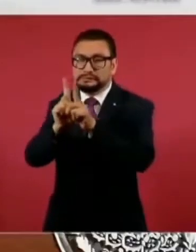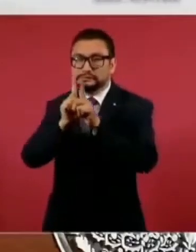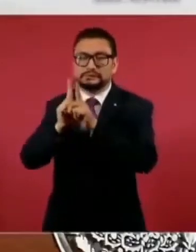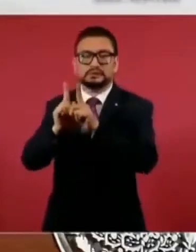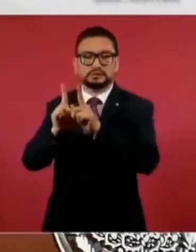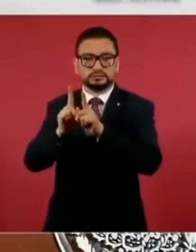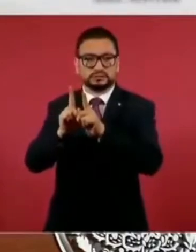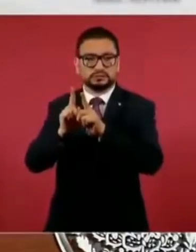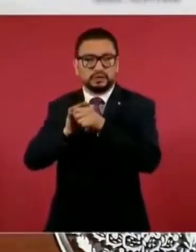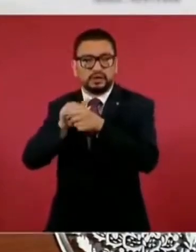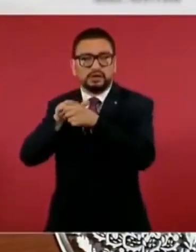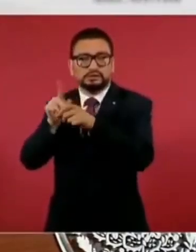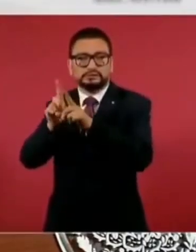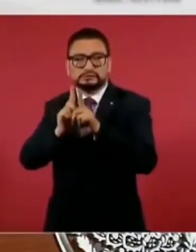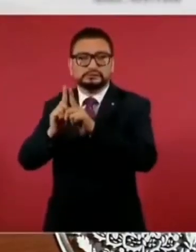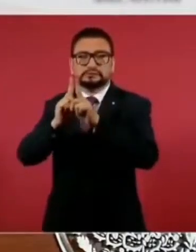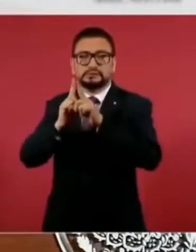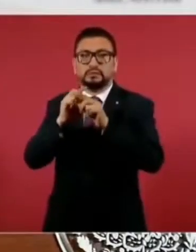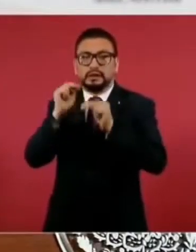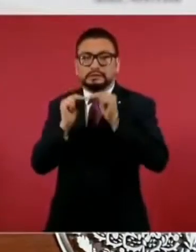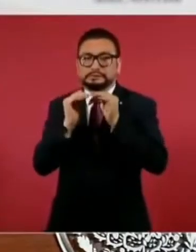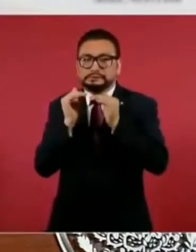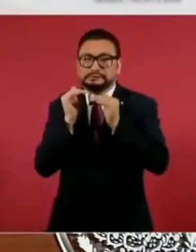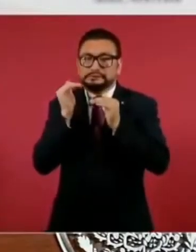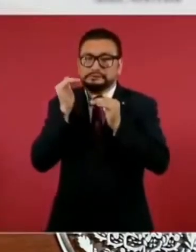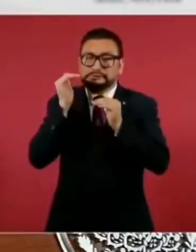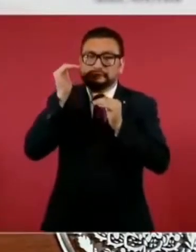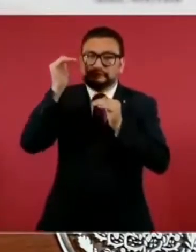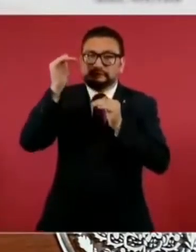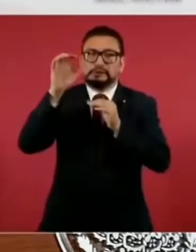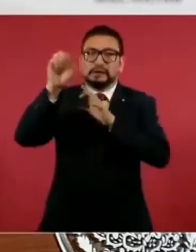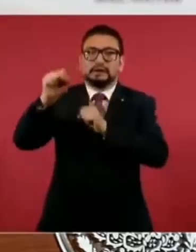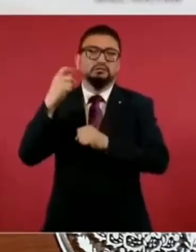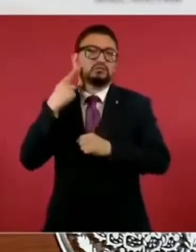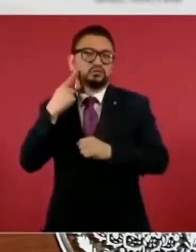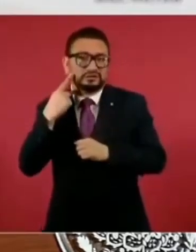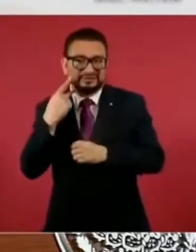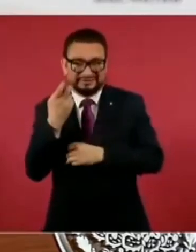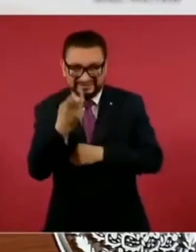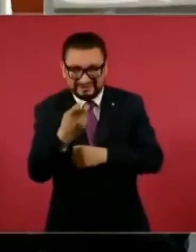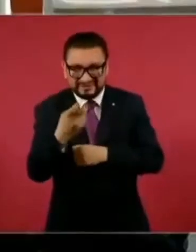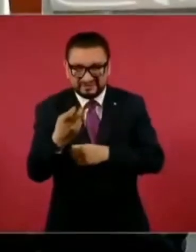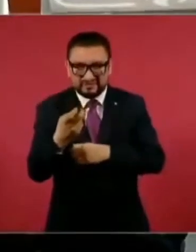Ahí iban, ¿no? Escalando, subiendo. Pues eso ya no.